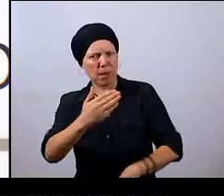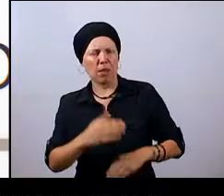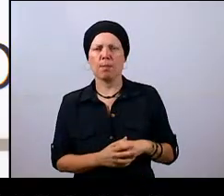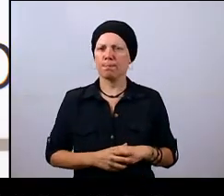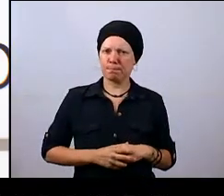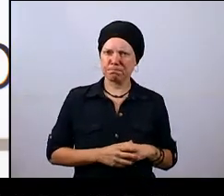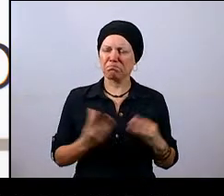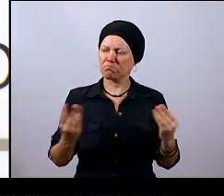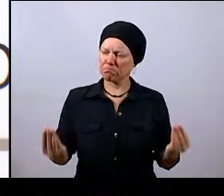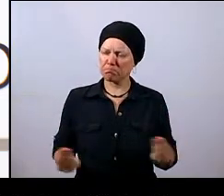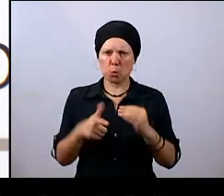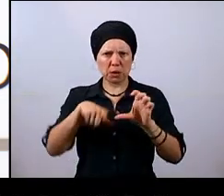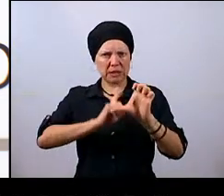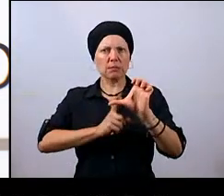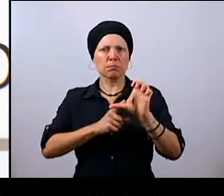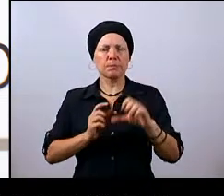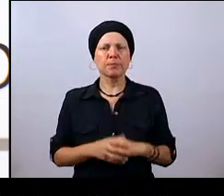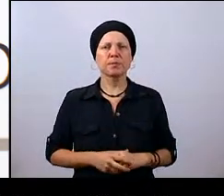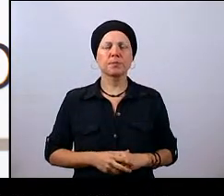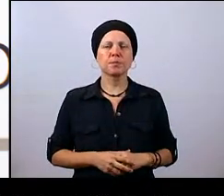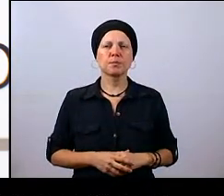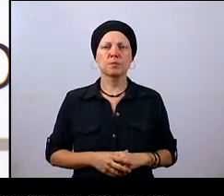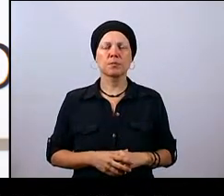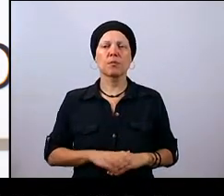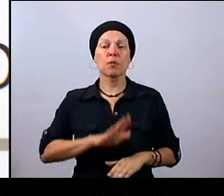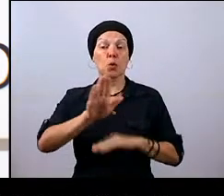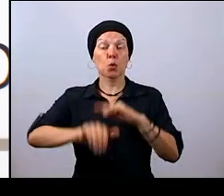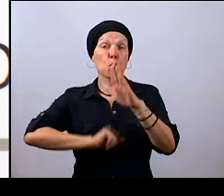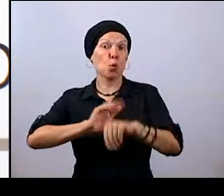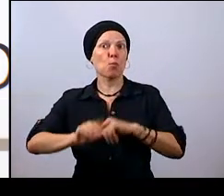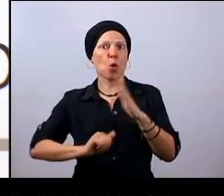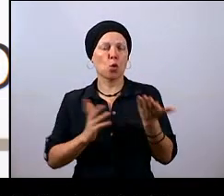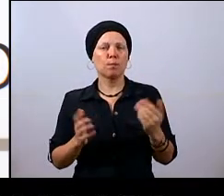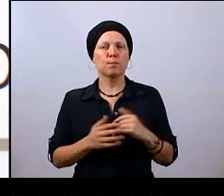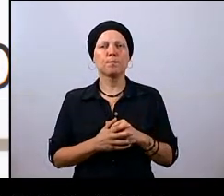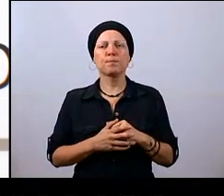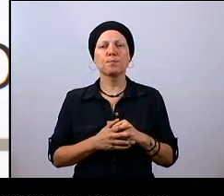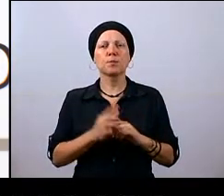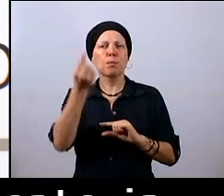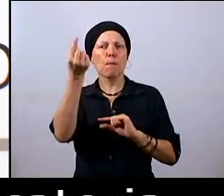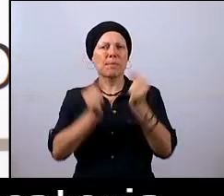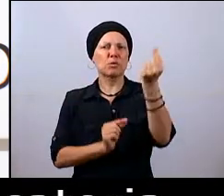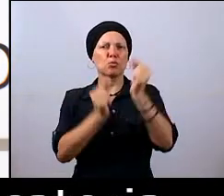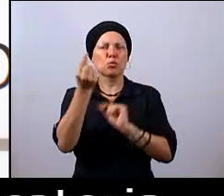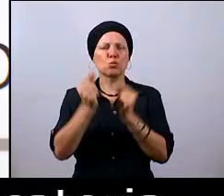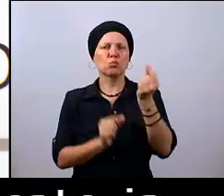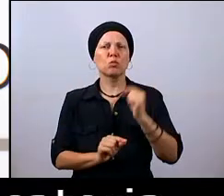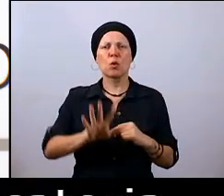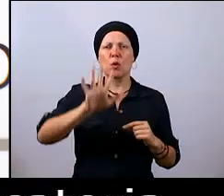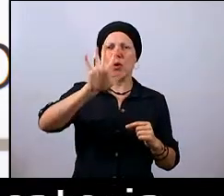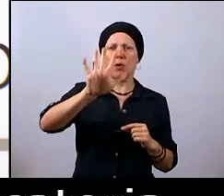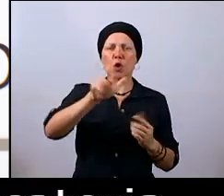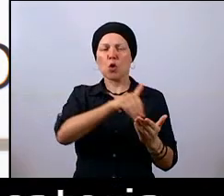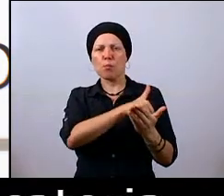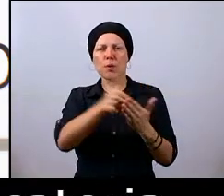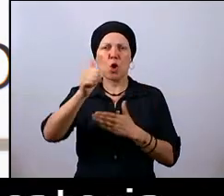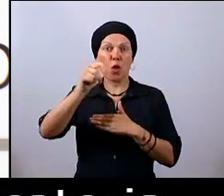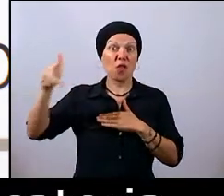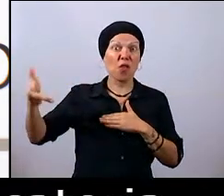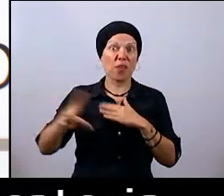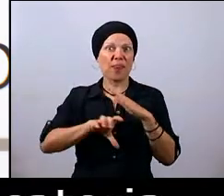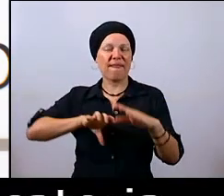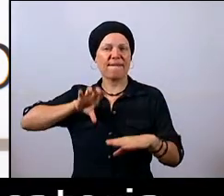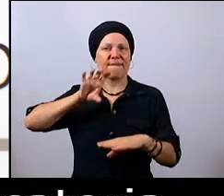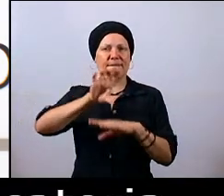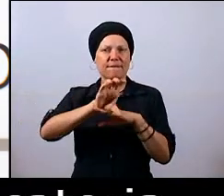discapacidad en Extremadura. La convocatoria cuenta con un presupuesto de 5 millones de euros